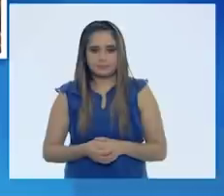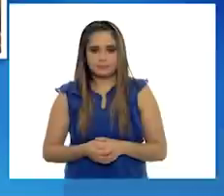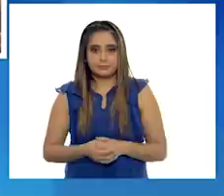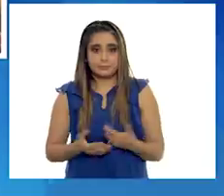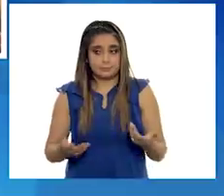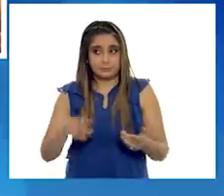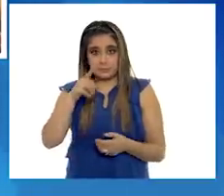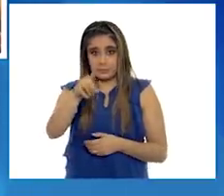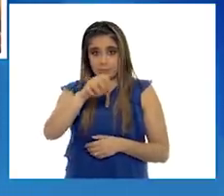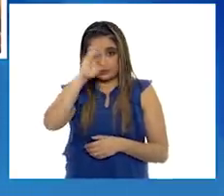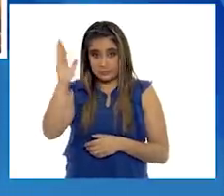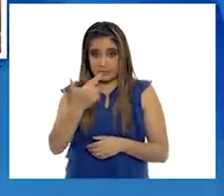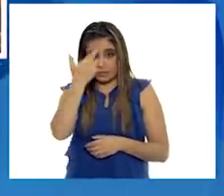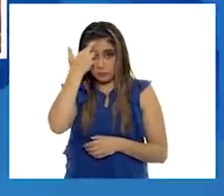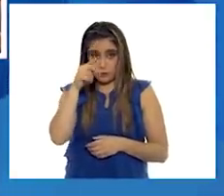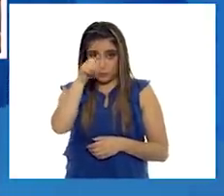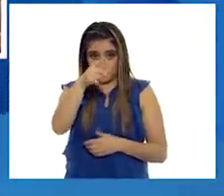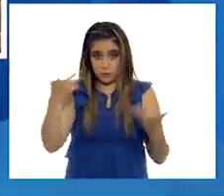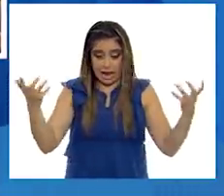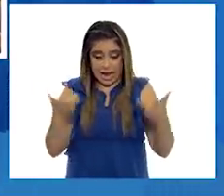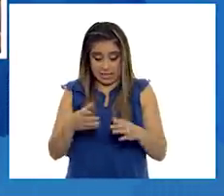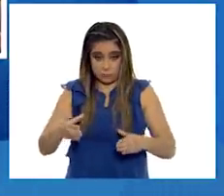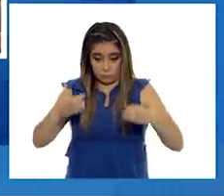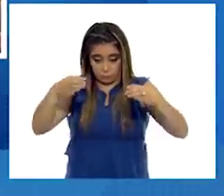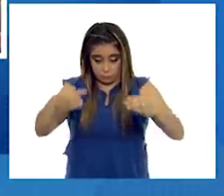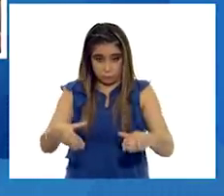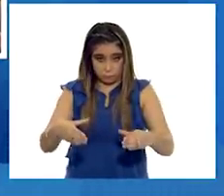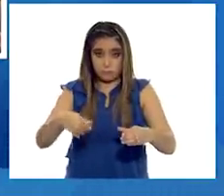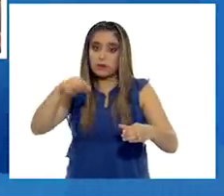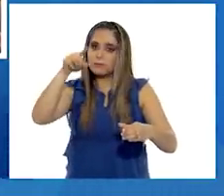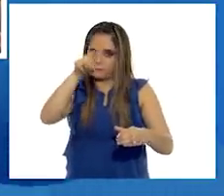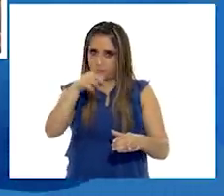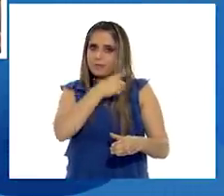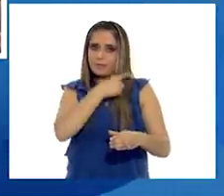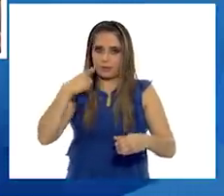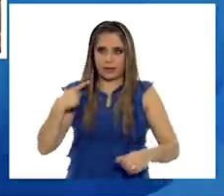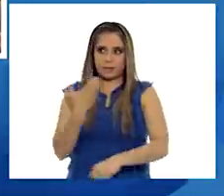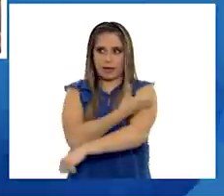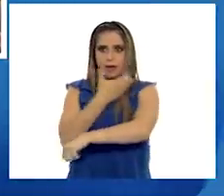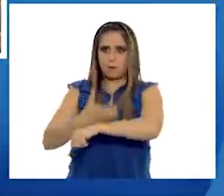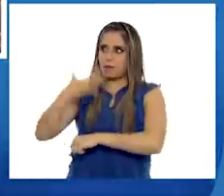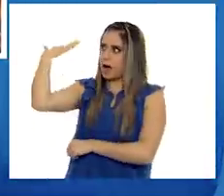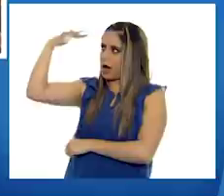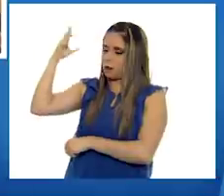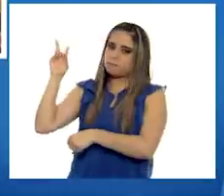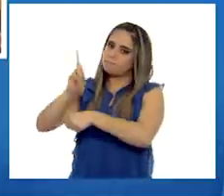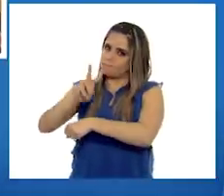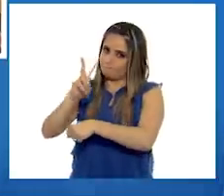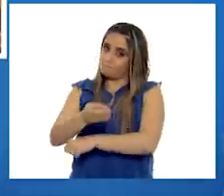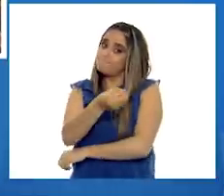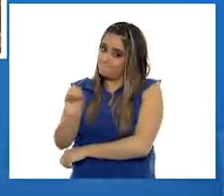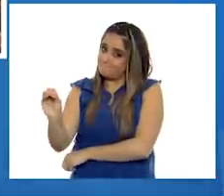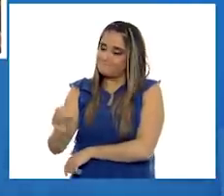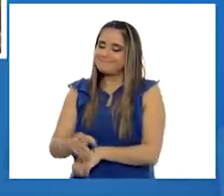Recuerda que si haces alguno de estos experimentos en casa, tienes que tener el acompañamiento de un adulto.